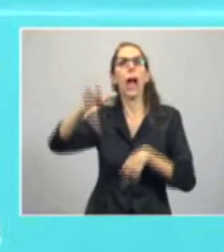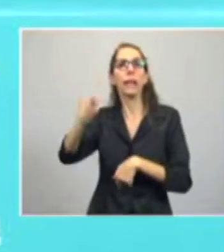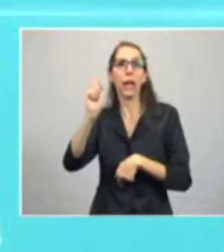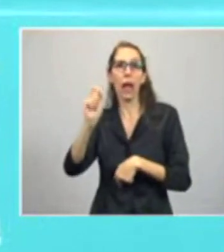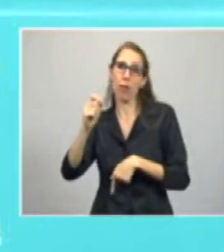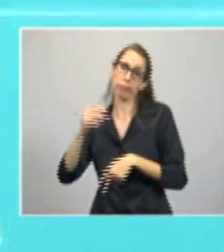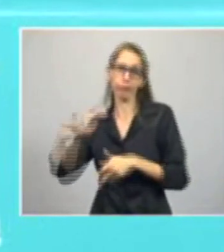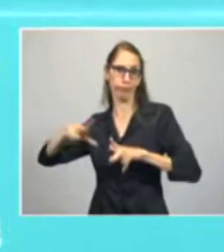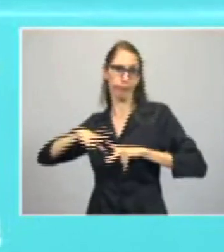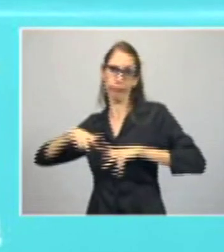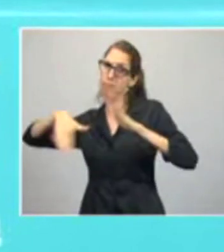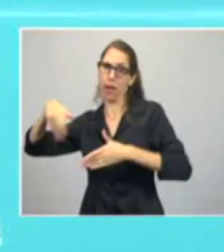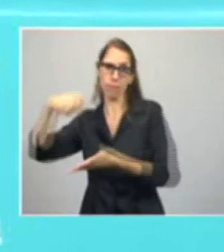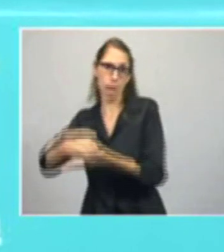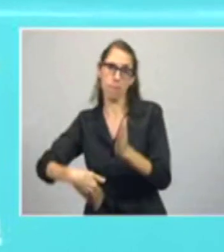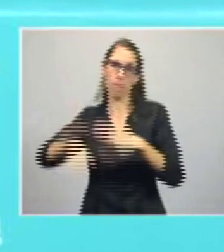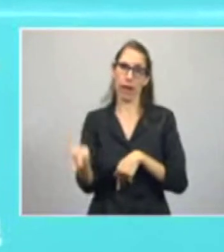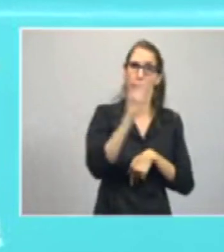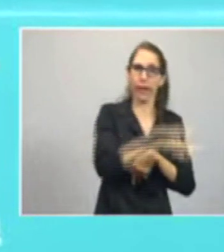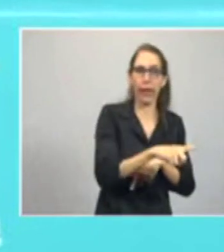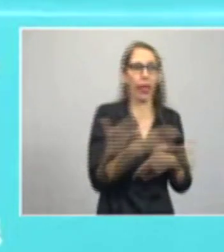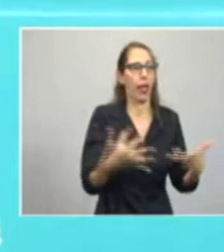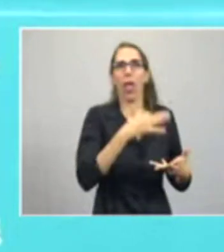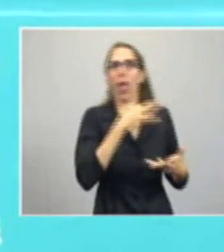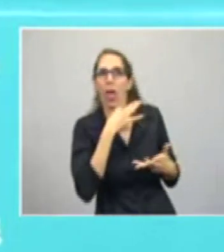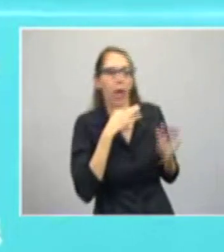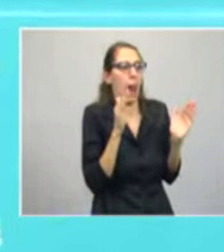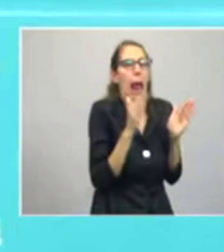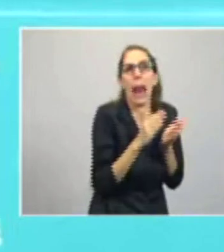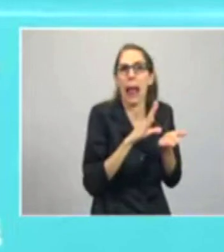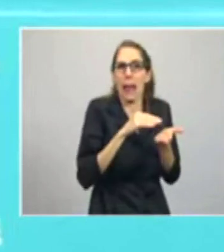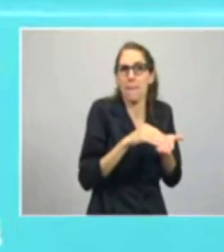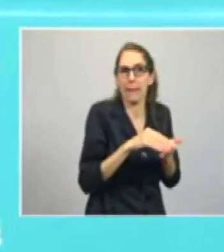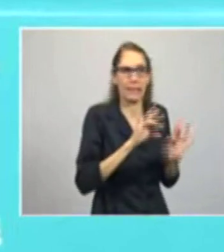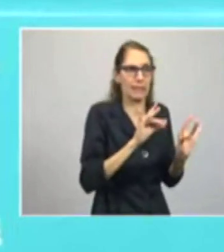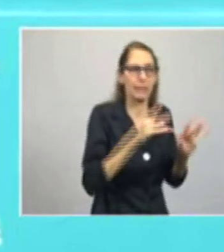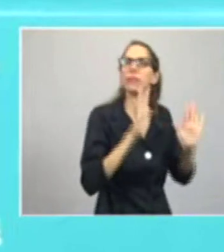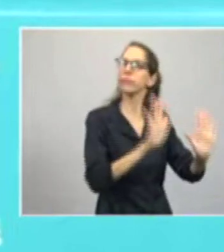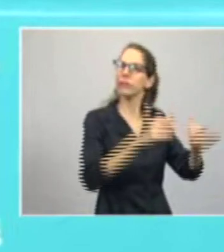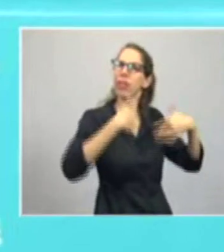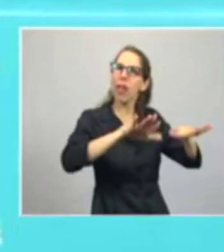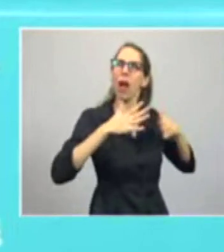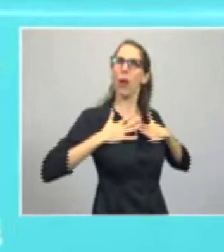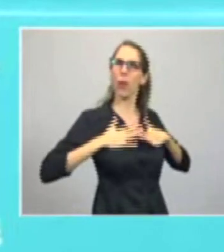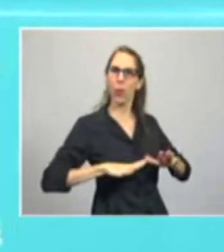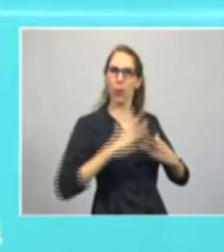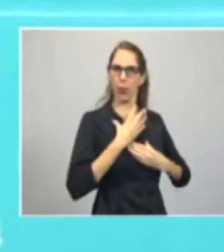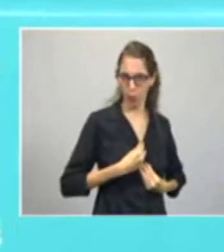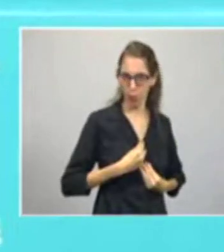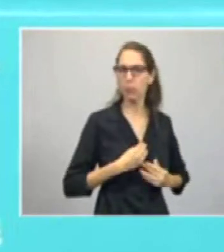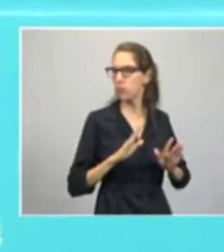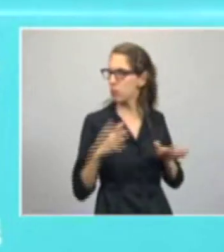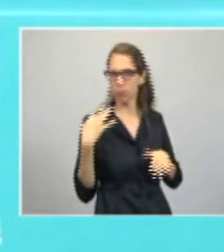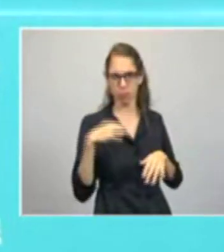También incrementó las asignaciones familiares provinciales. Pero por otro lado, el